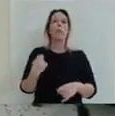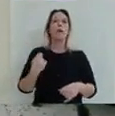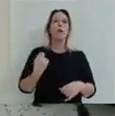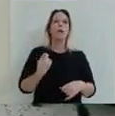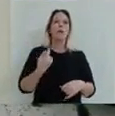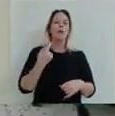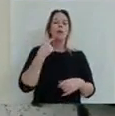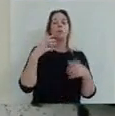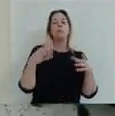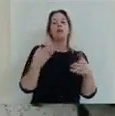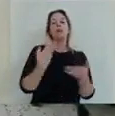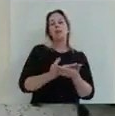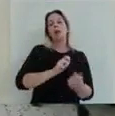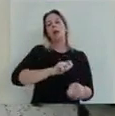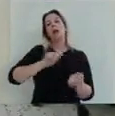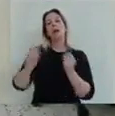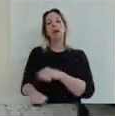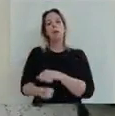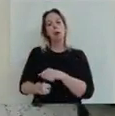unanimidad.